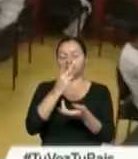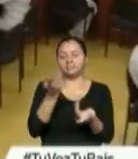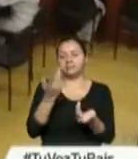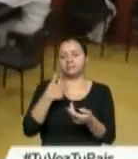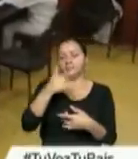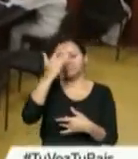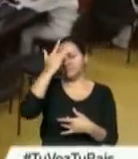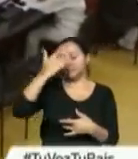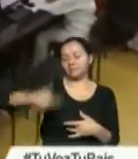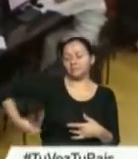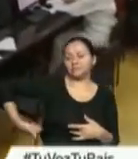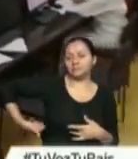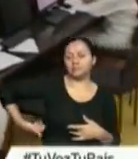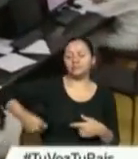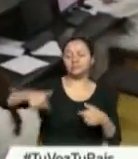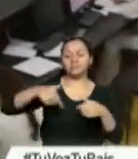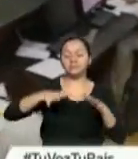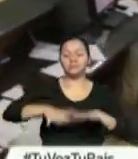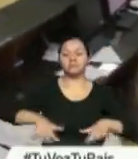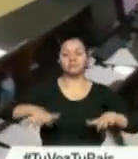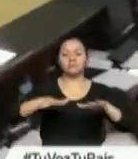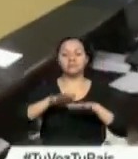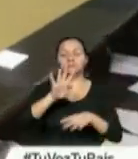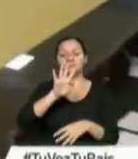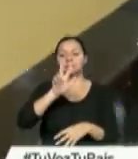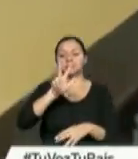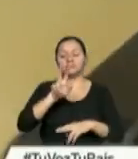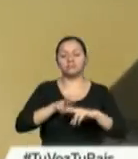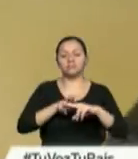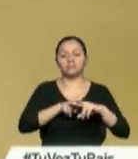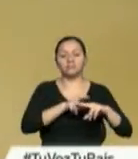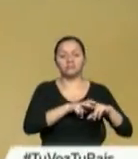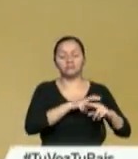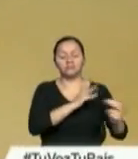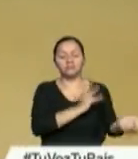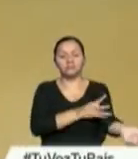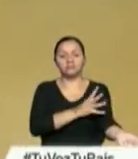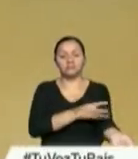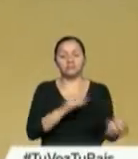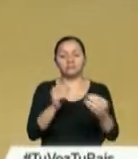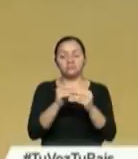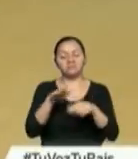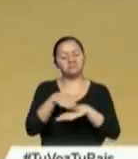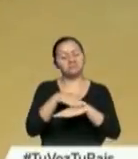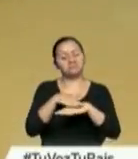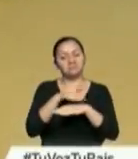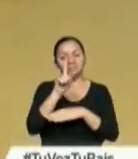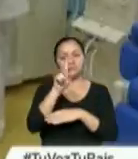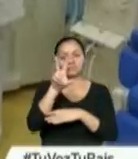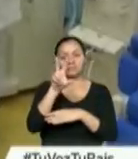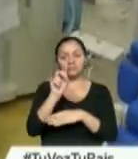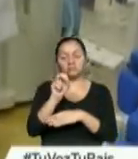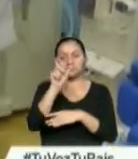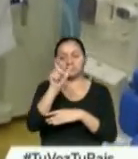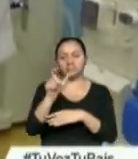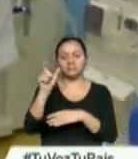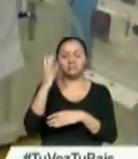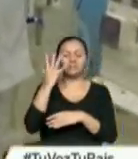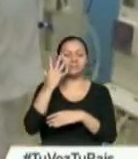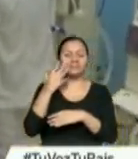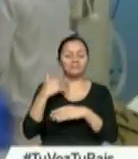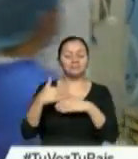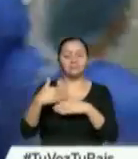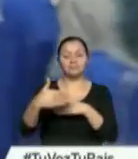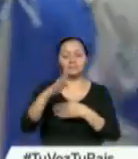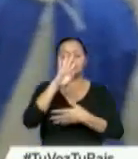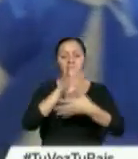insuficiencia renal. A esta área, con 43 sillones para diálisis, acudirá un promedio de 130 pacientes diarios, quienes